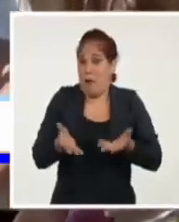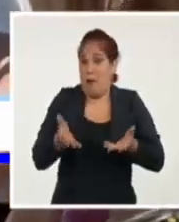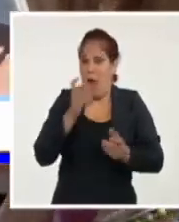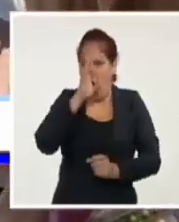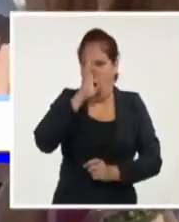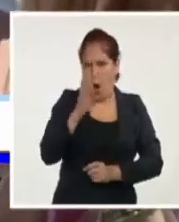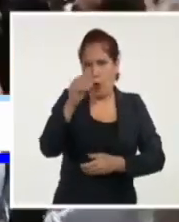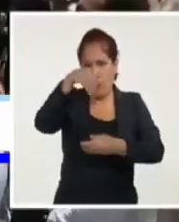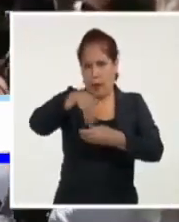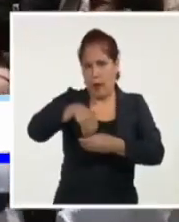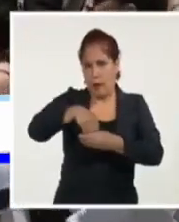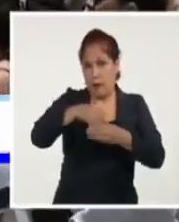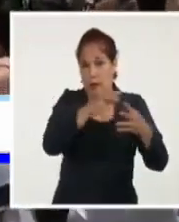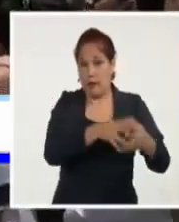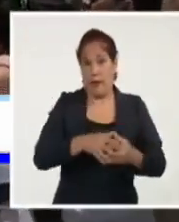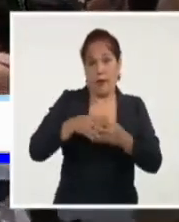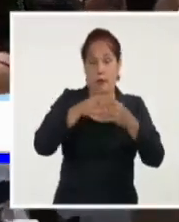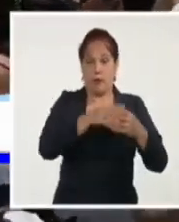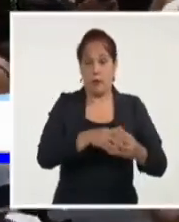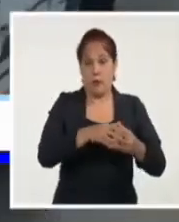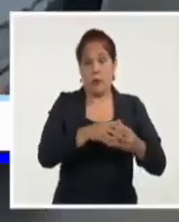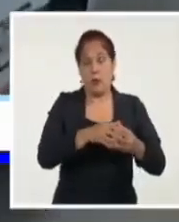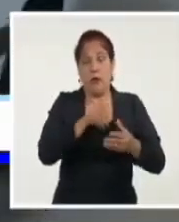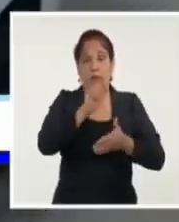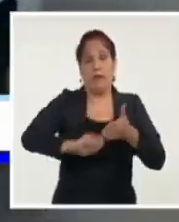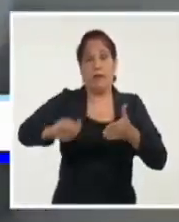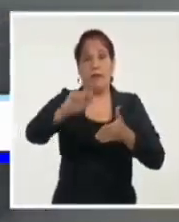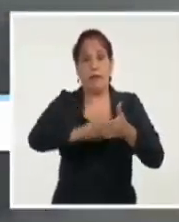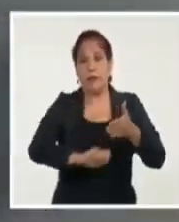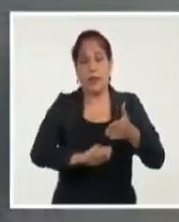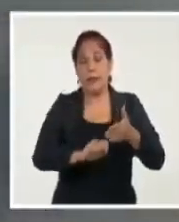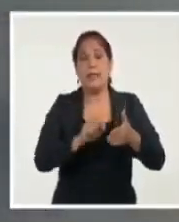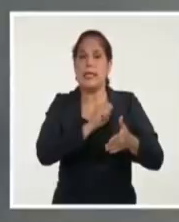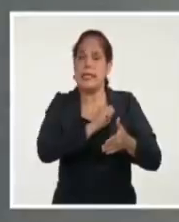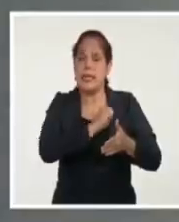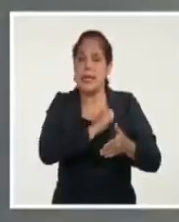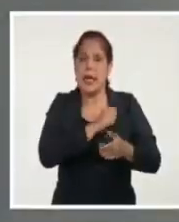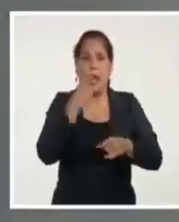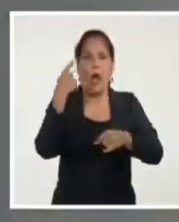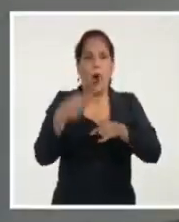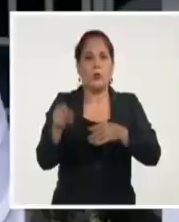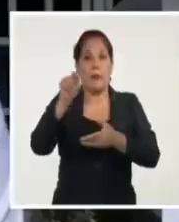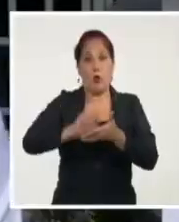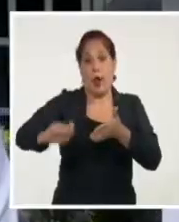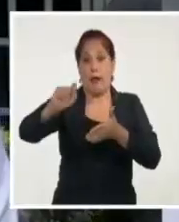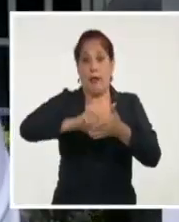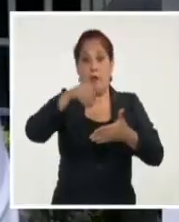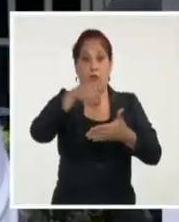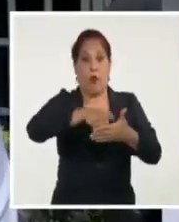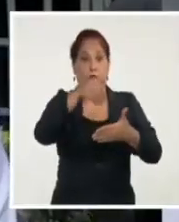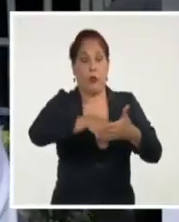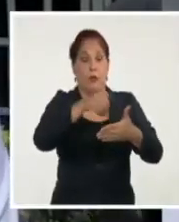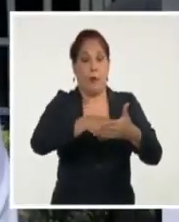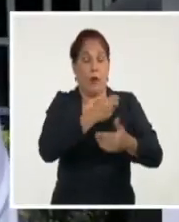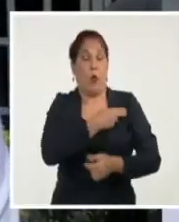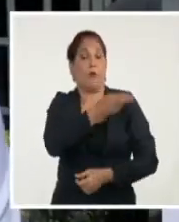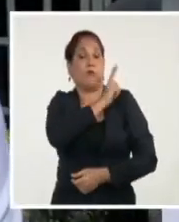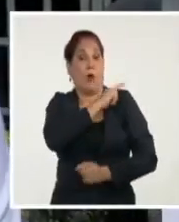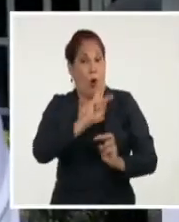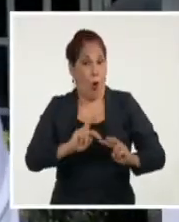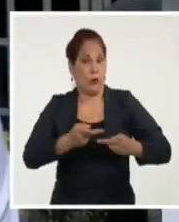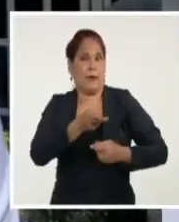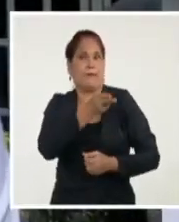odio en ese territorio, complacer a sus votantes y tal vez ganarse otros para escalar en el escenario político del país